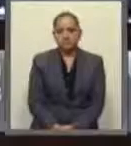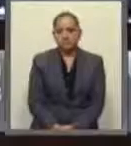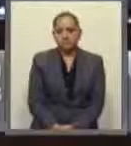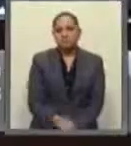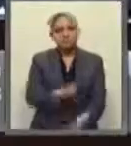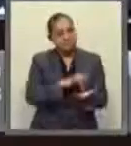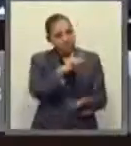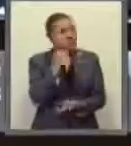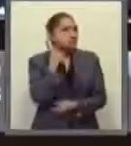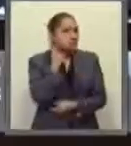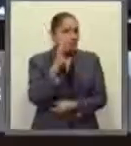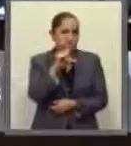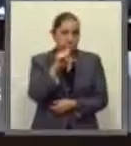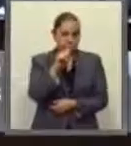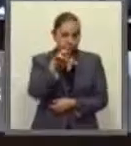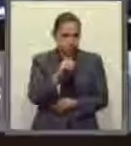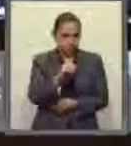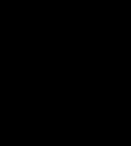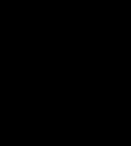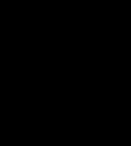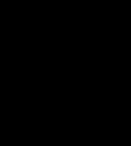Gracias diputado Castro tiene